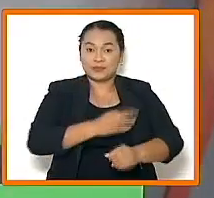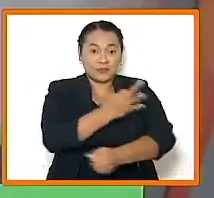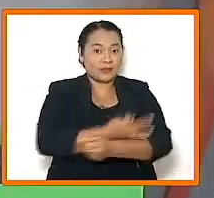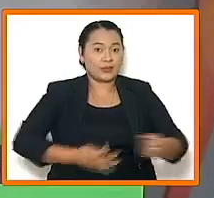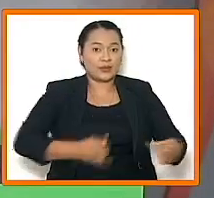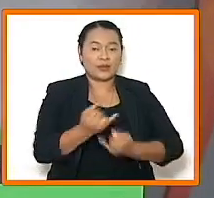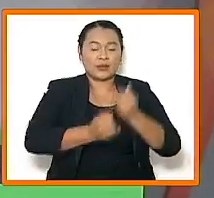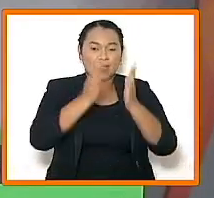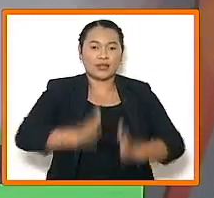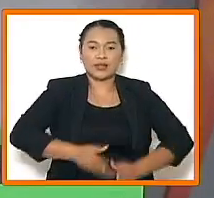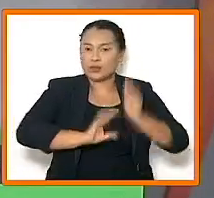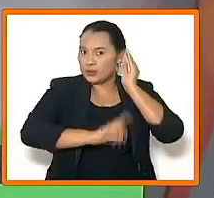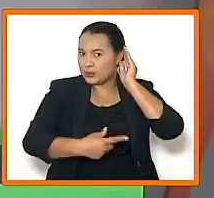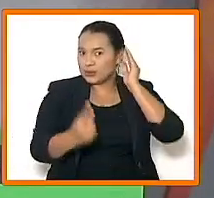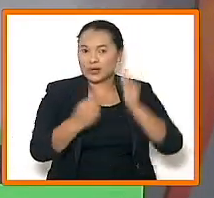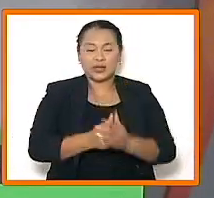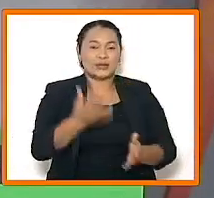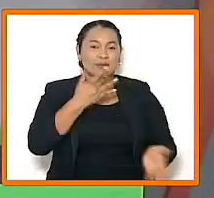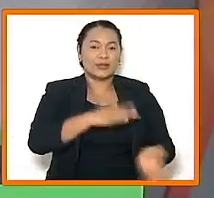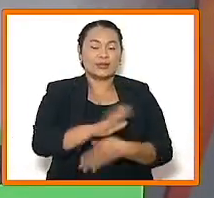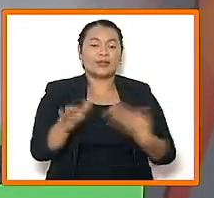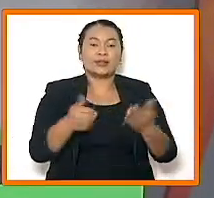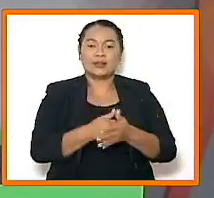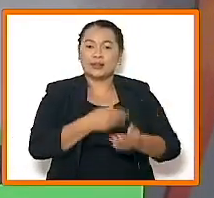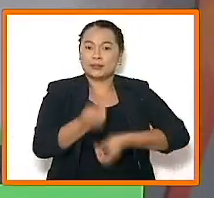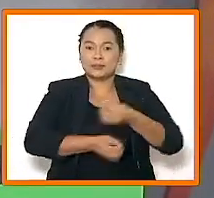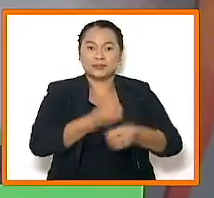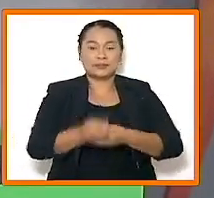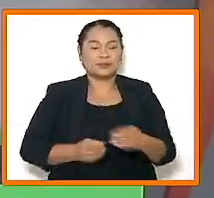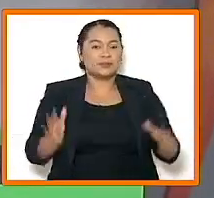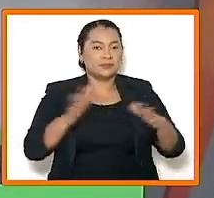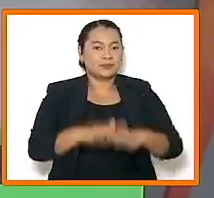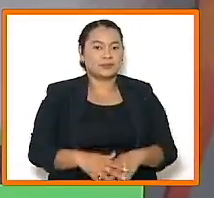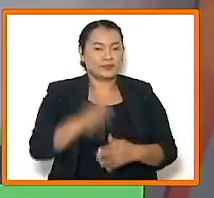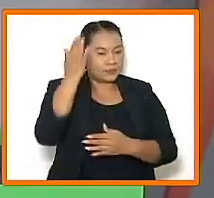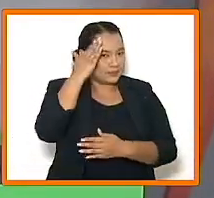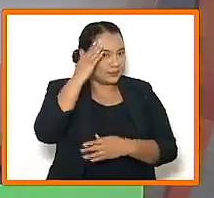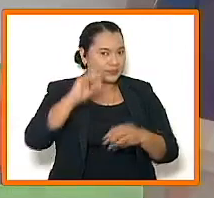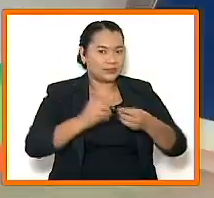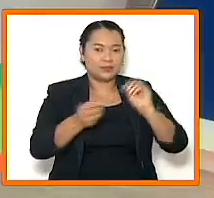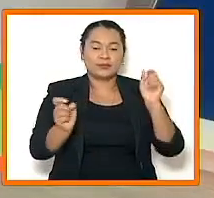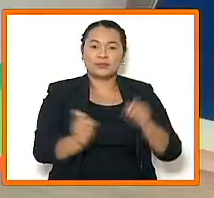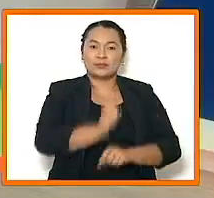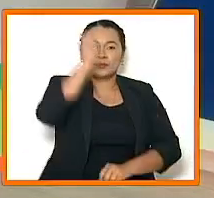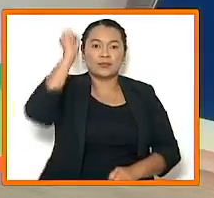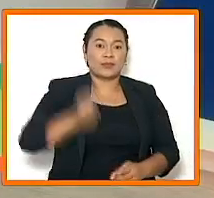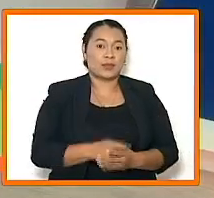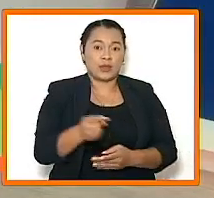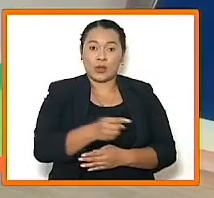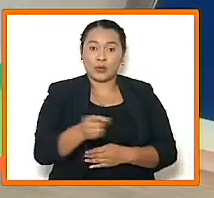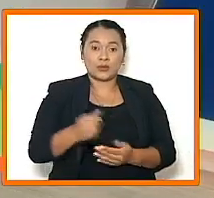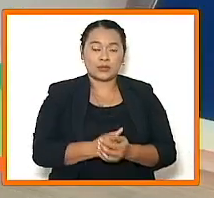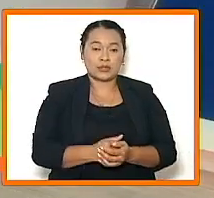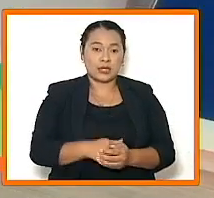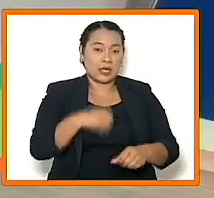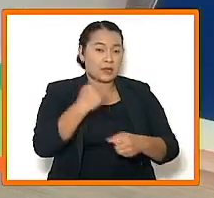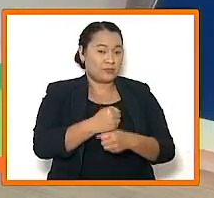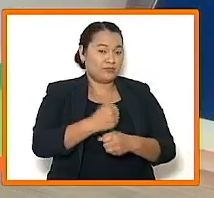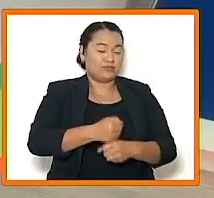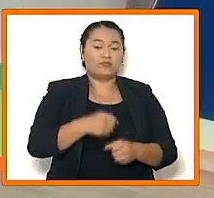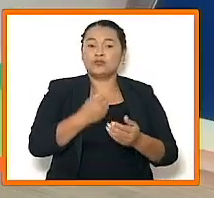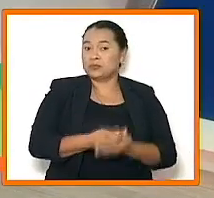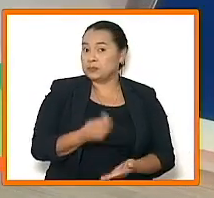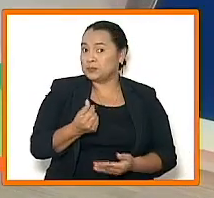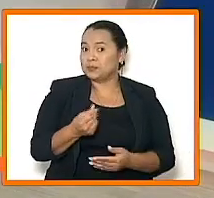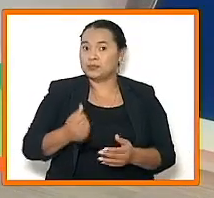porque vamos a incorporar nuestras esferas al juego y conocer el número ganador. Querido jugador, estoy segura que te gustaría generar ingresos extra para tu negocio. Es por eso que lo